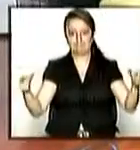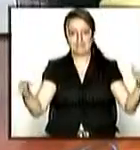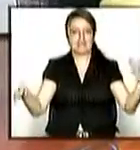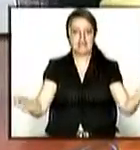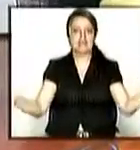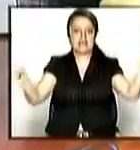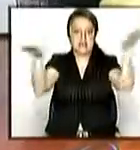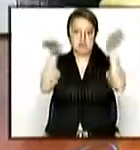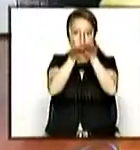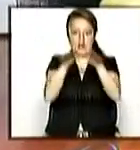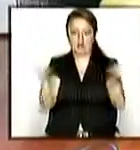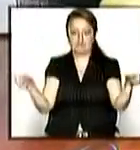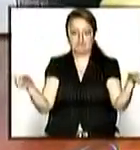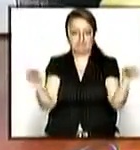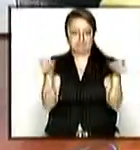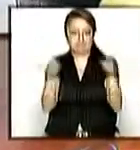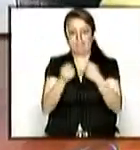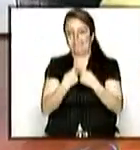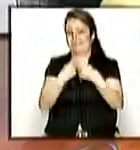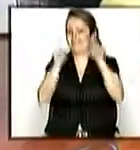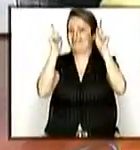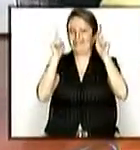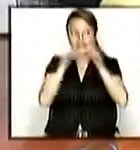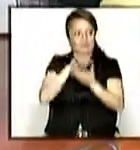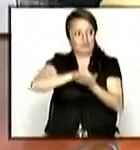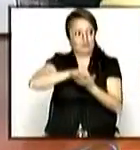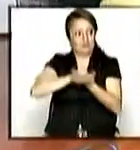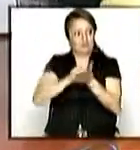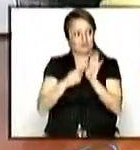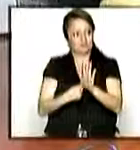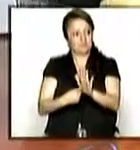y comparemos esta prótesis con la anterior.